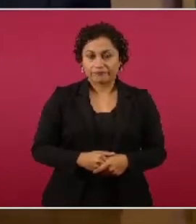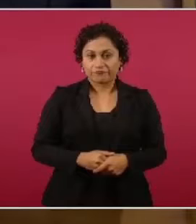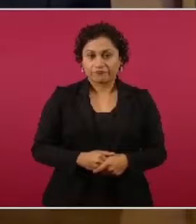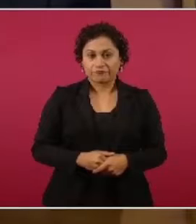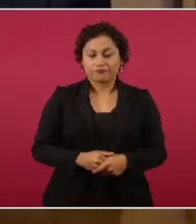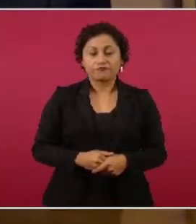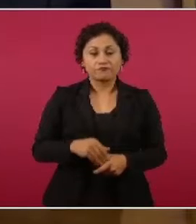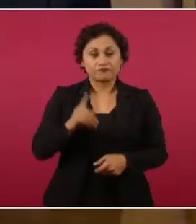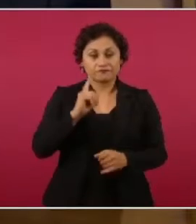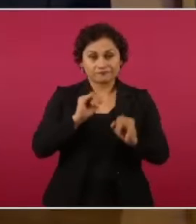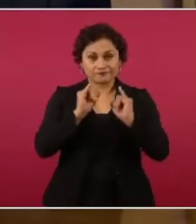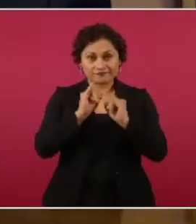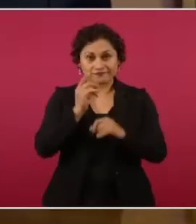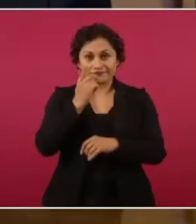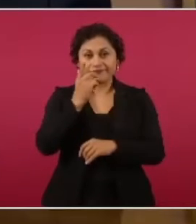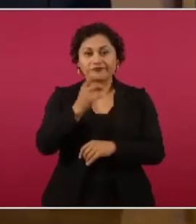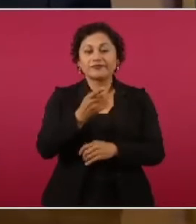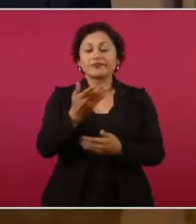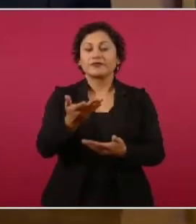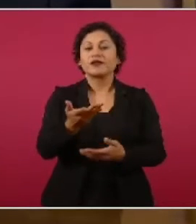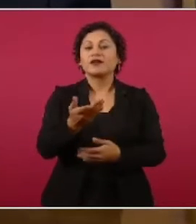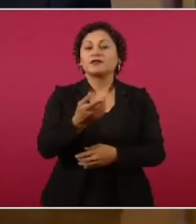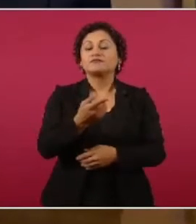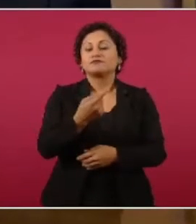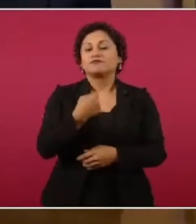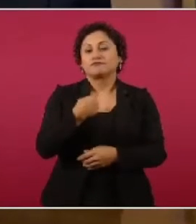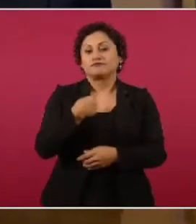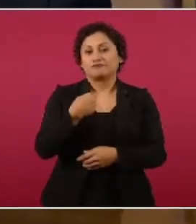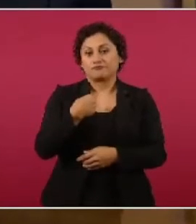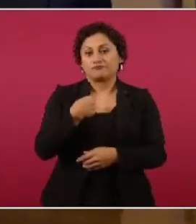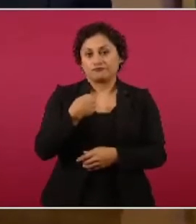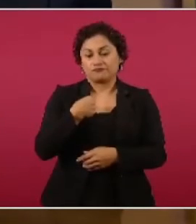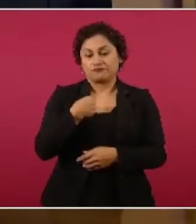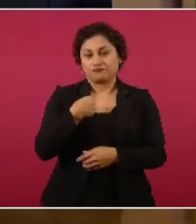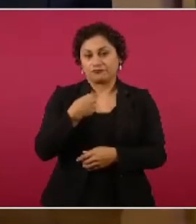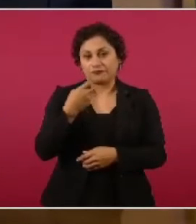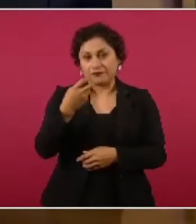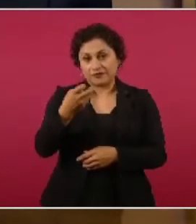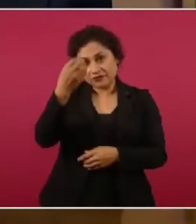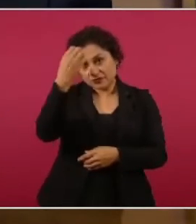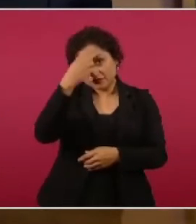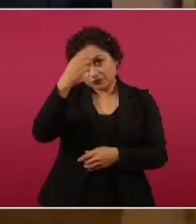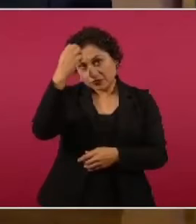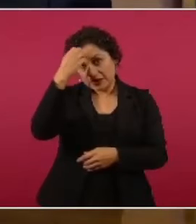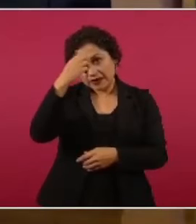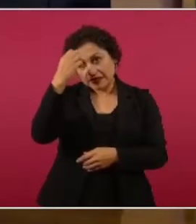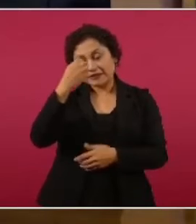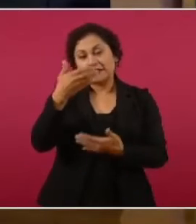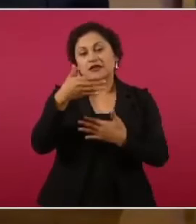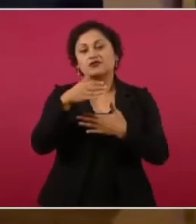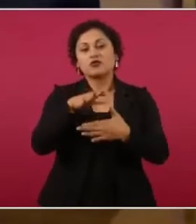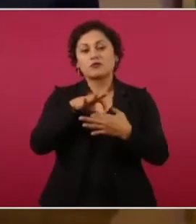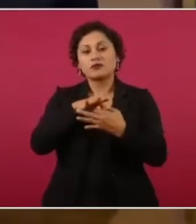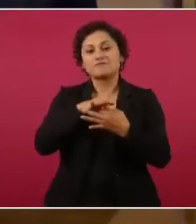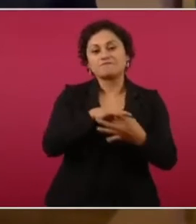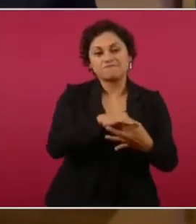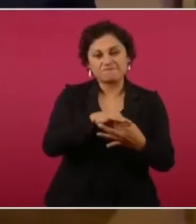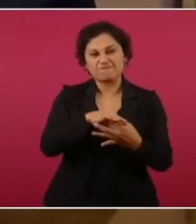Voy a tener a su experiencia como espejo presidente en la relación con el pueblo.